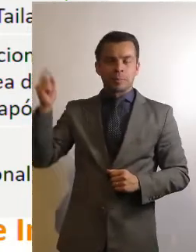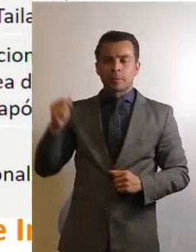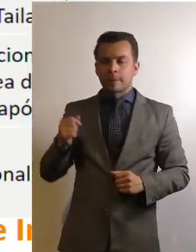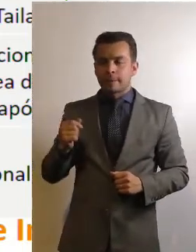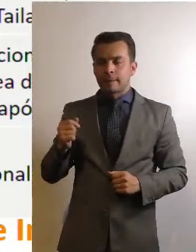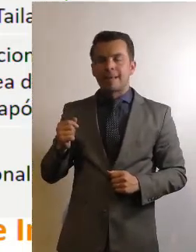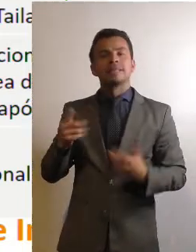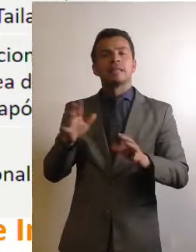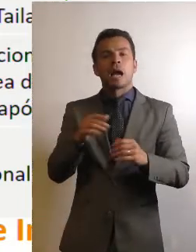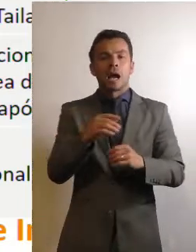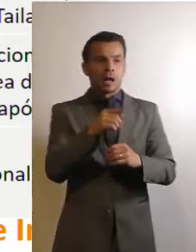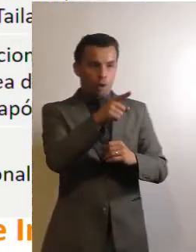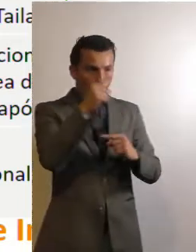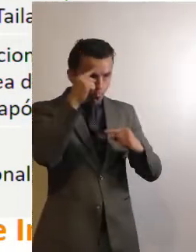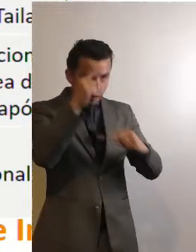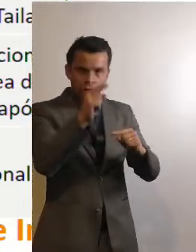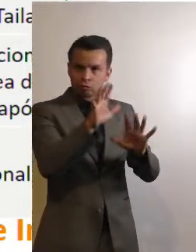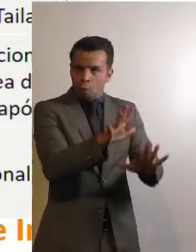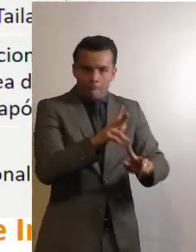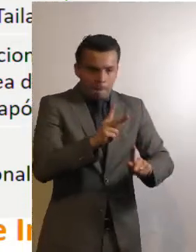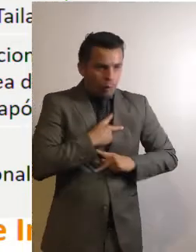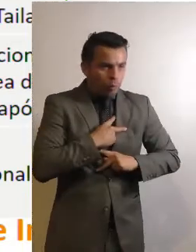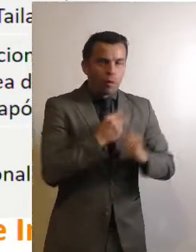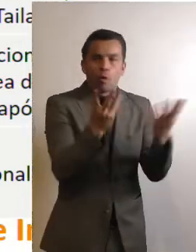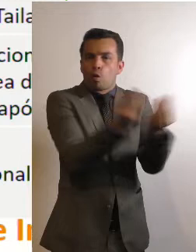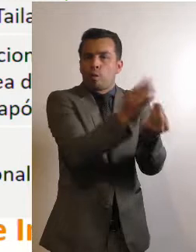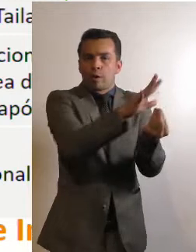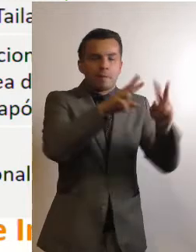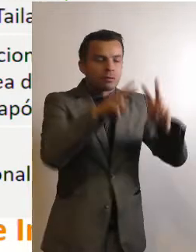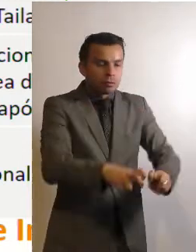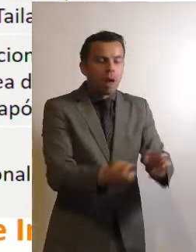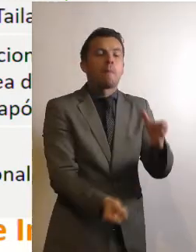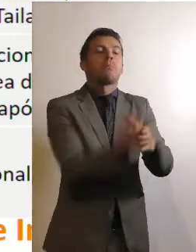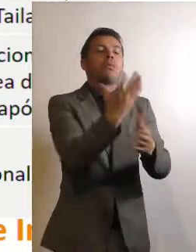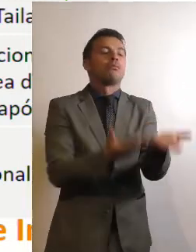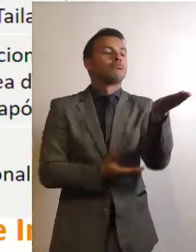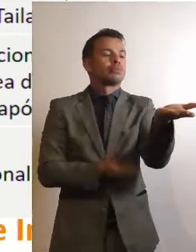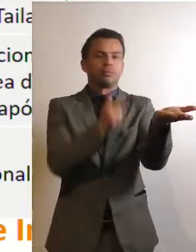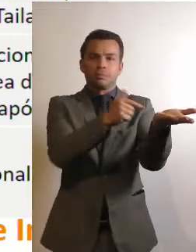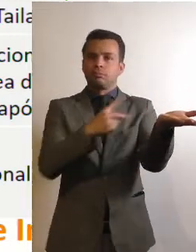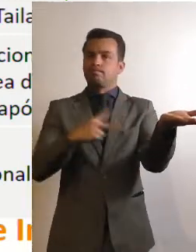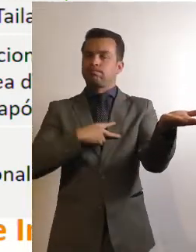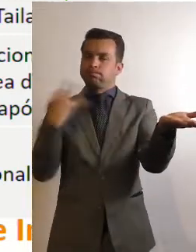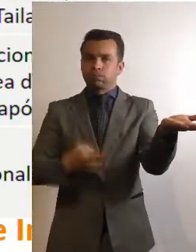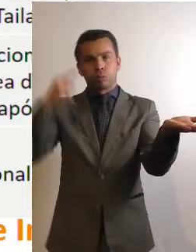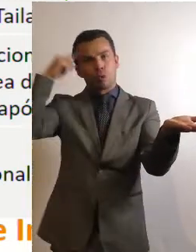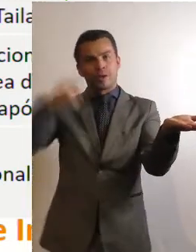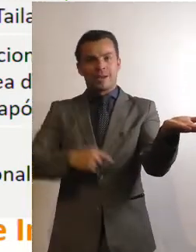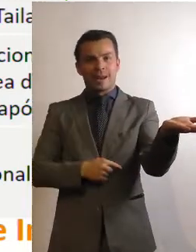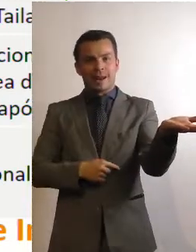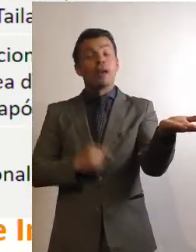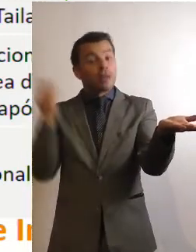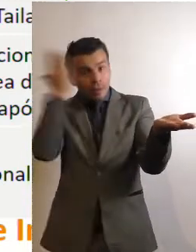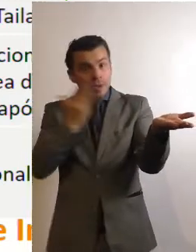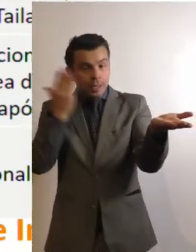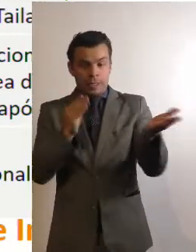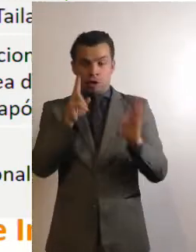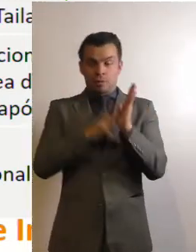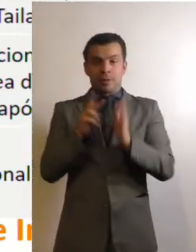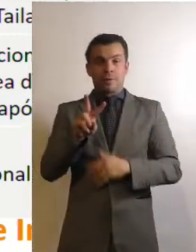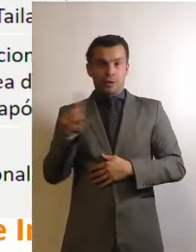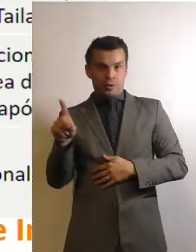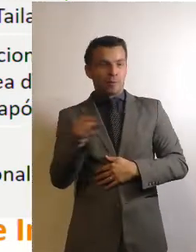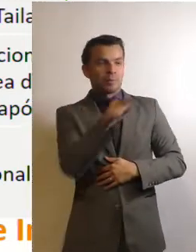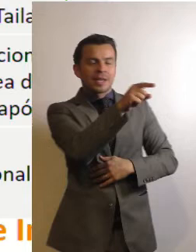las patentes que tenemos para el 2021, la del